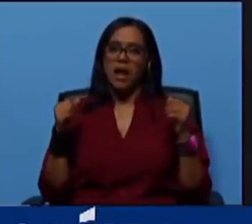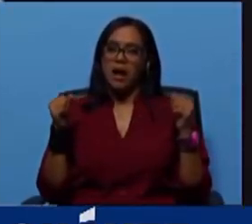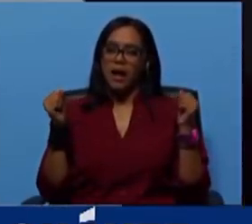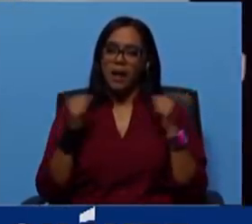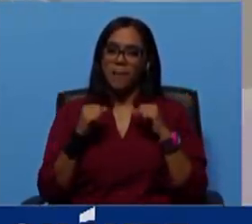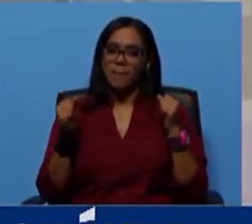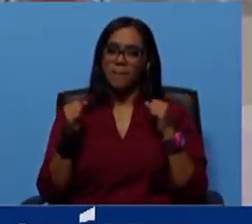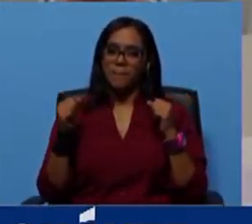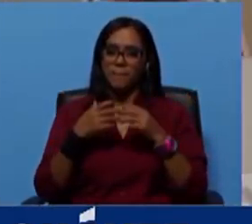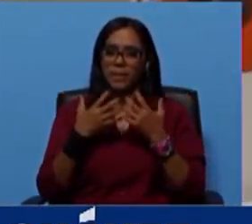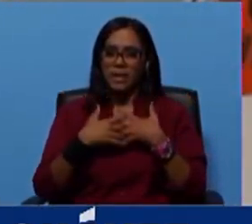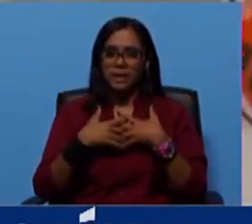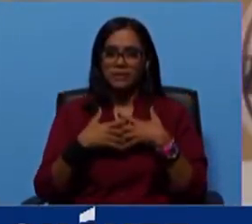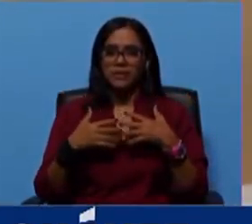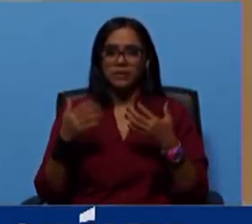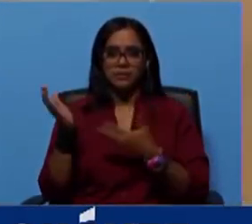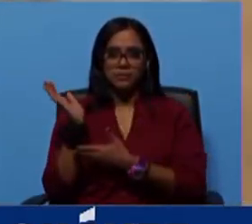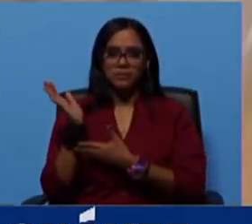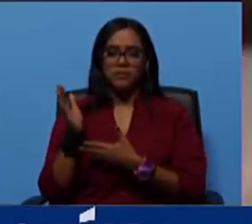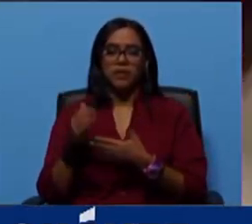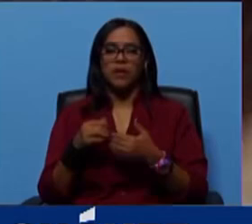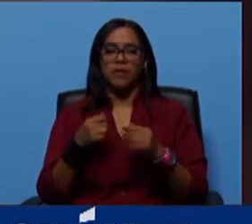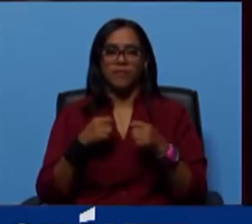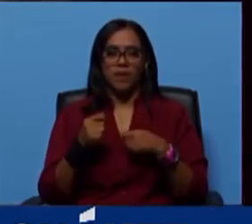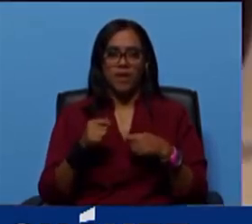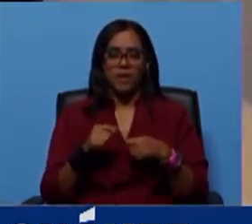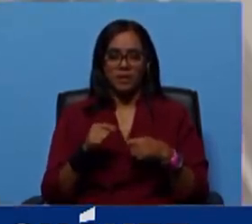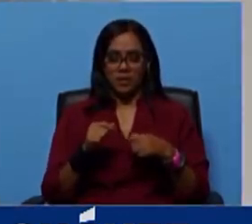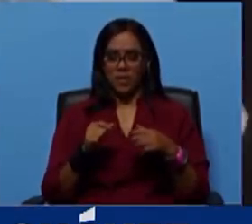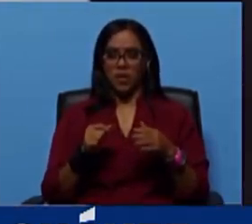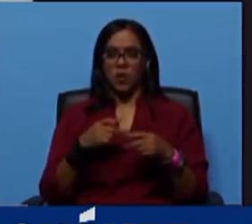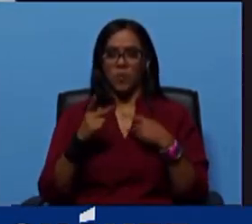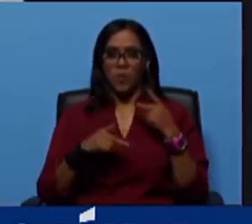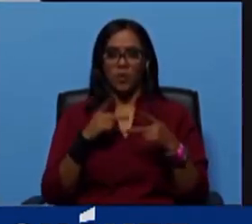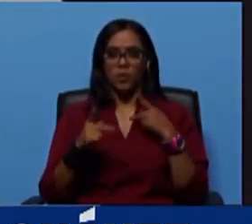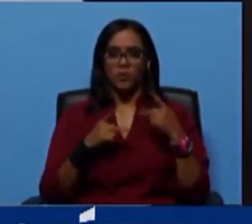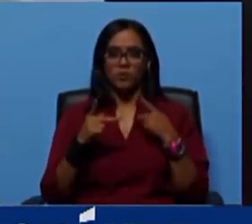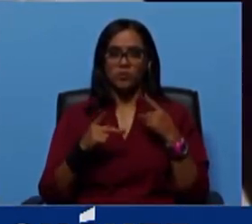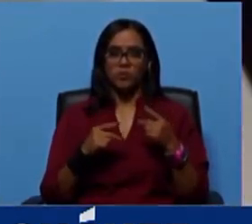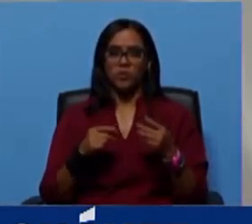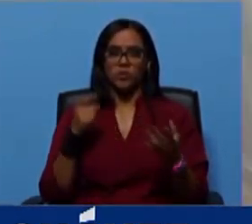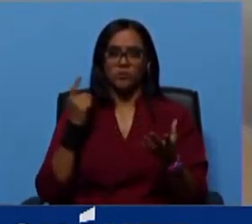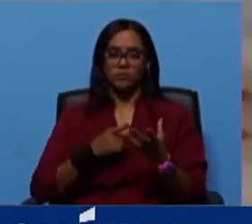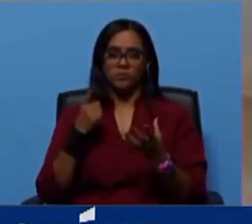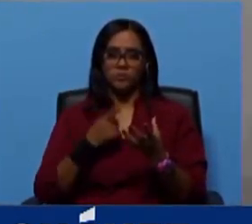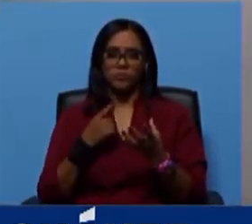neveras. Ve, aquí venden los productos embutidos, venden las...